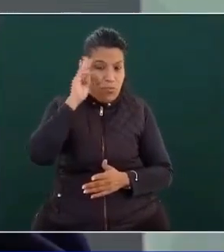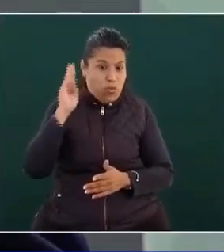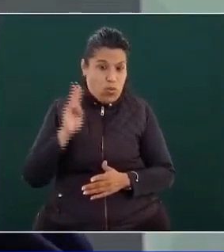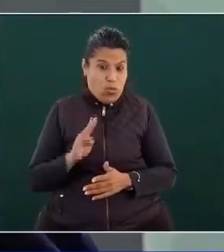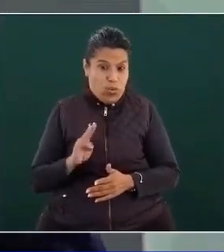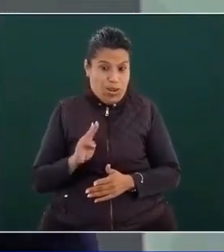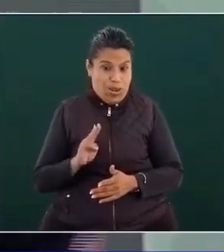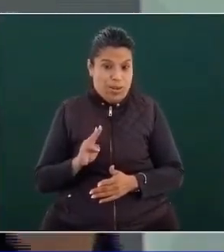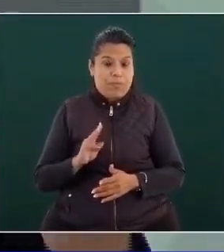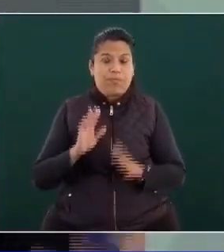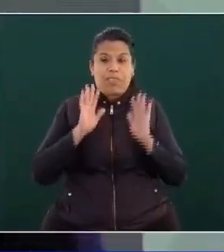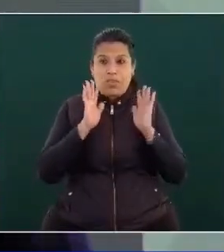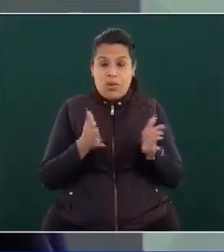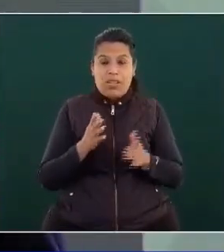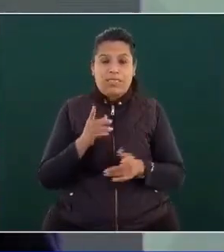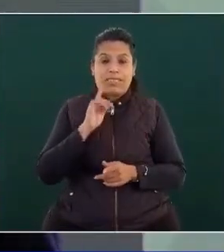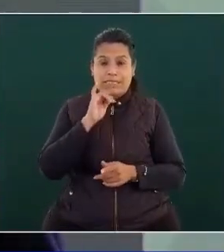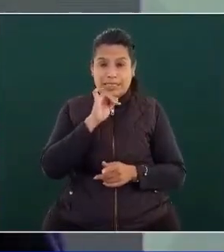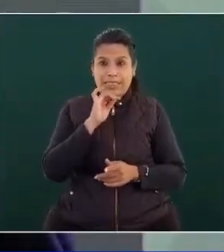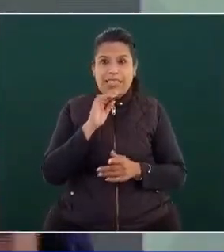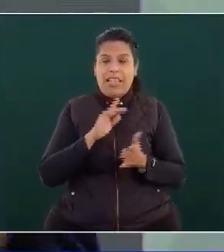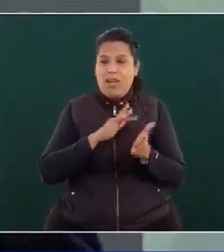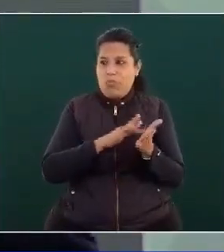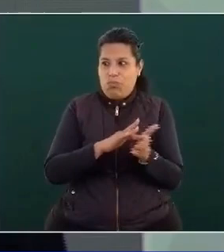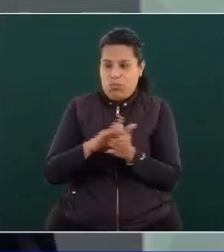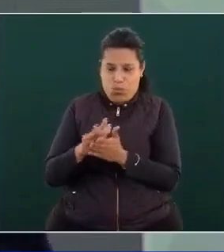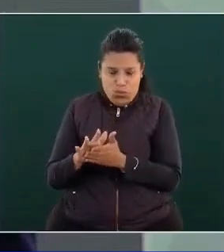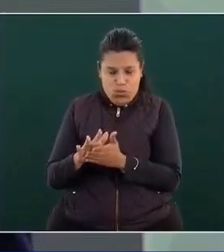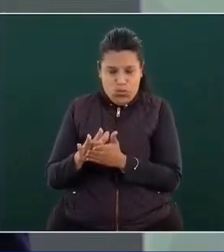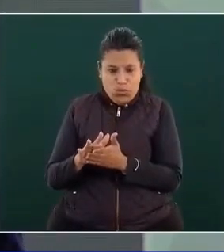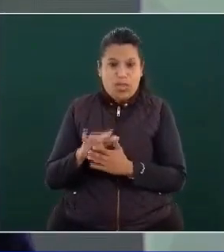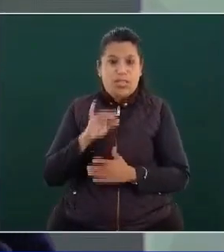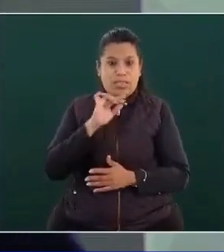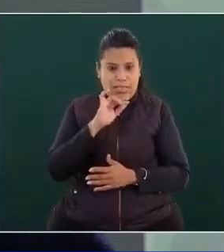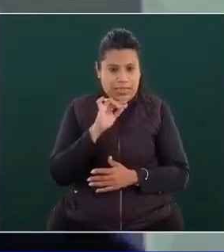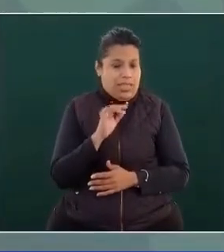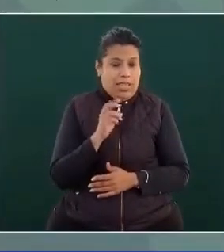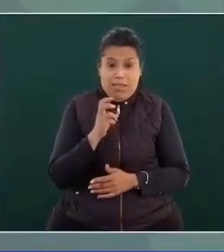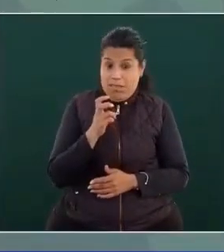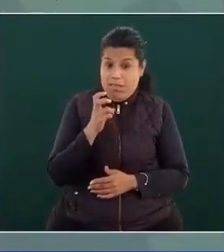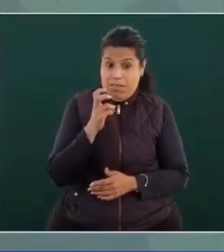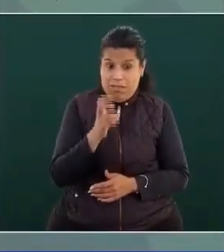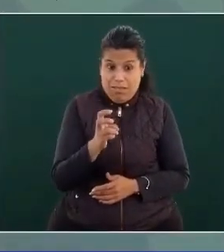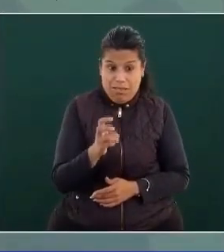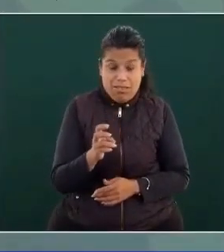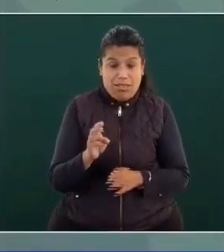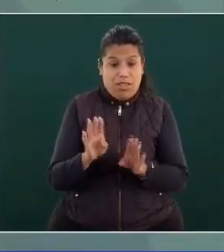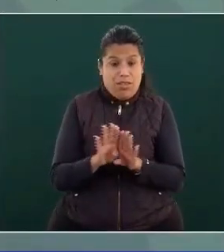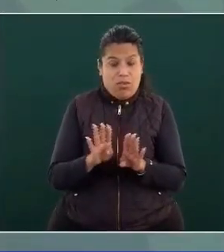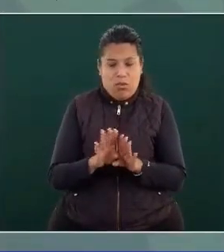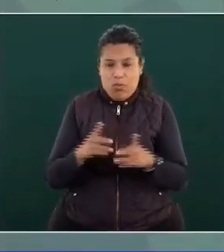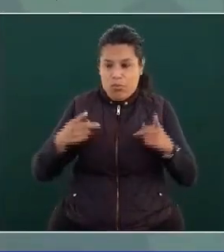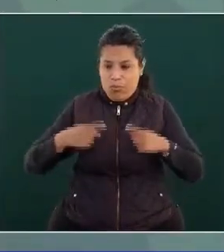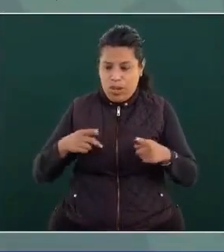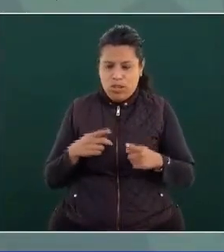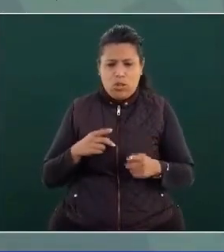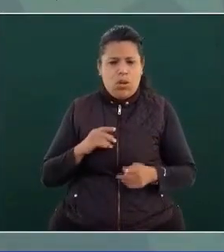con las remesas, que esos sí son héroes, heroínas,